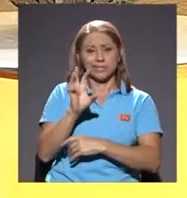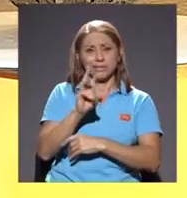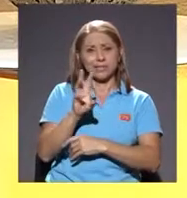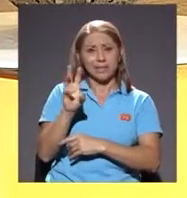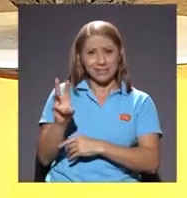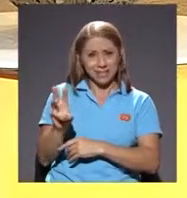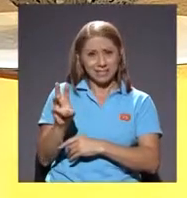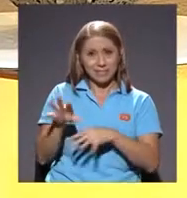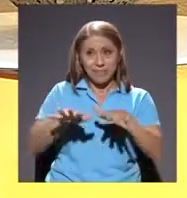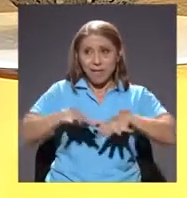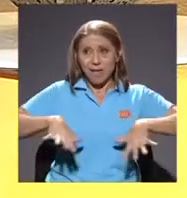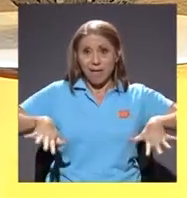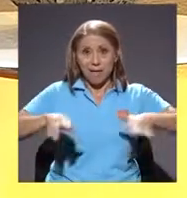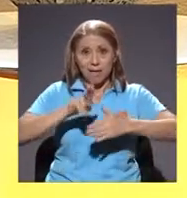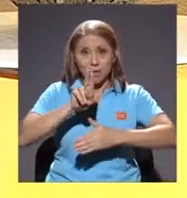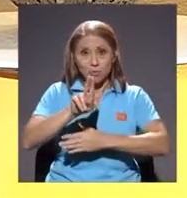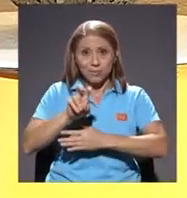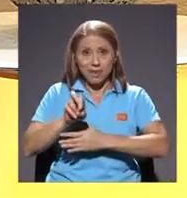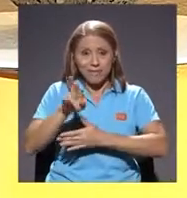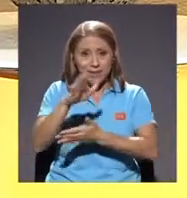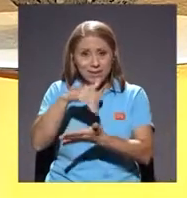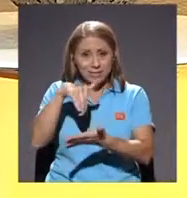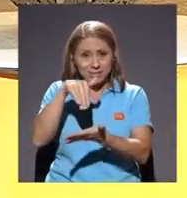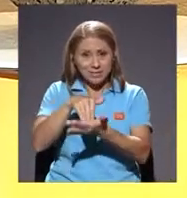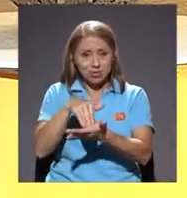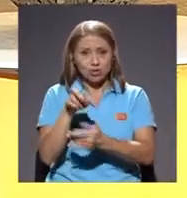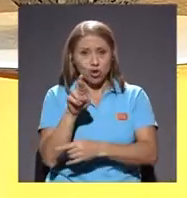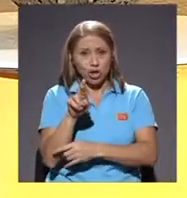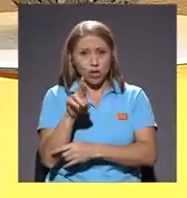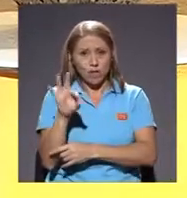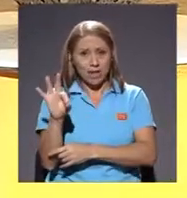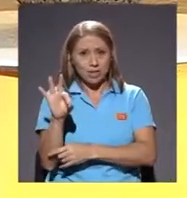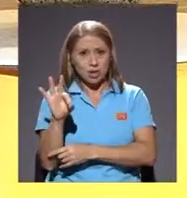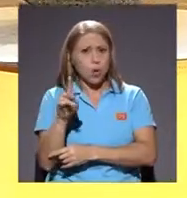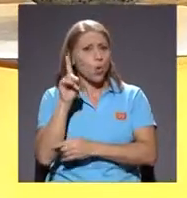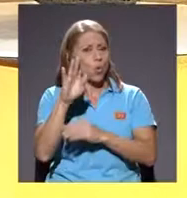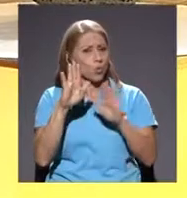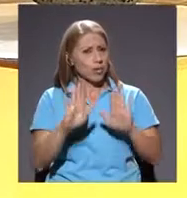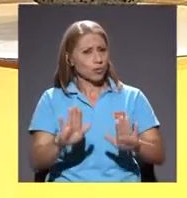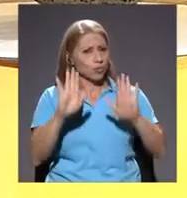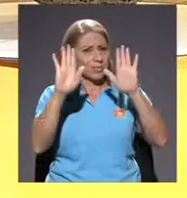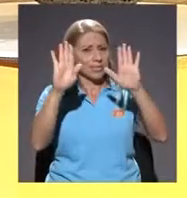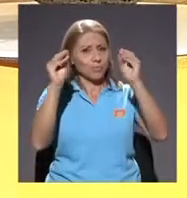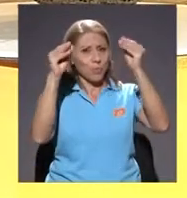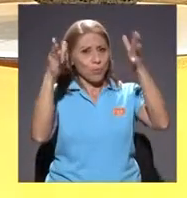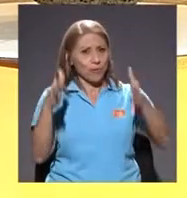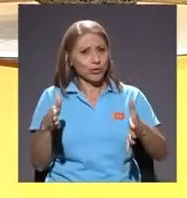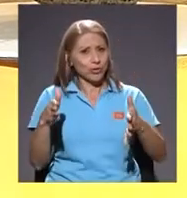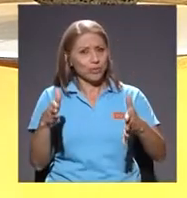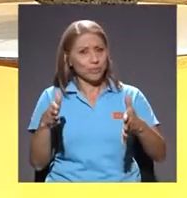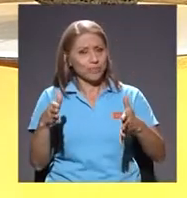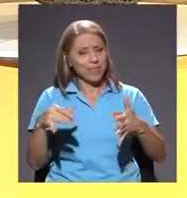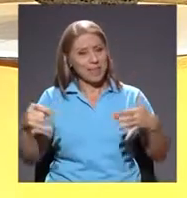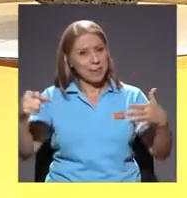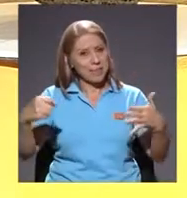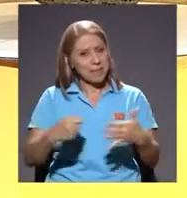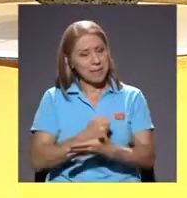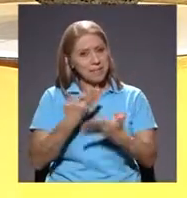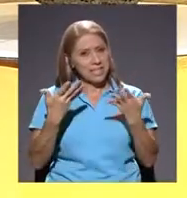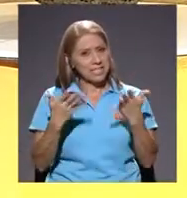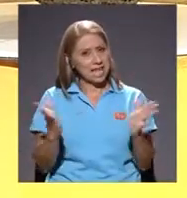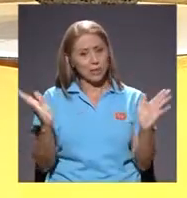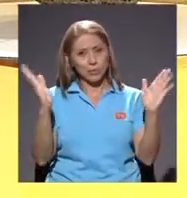en el campus rodrigo facio había un físico profesor lamentablemente ya no está con nosotros